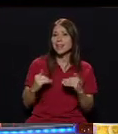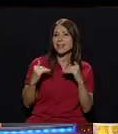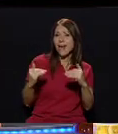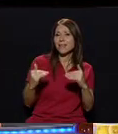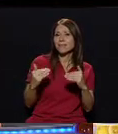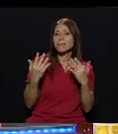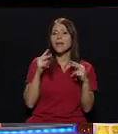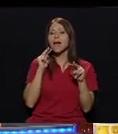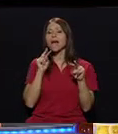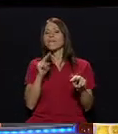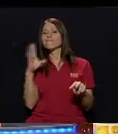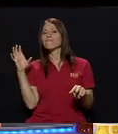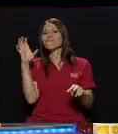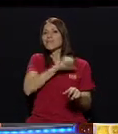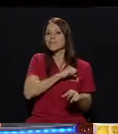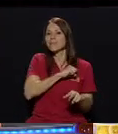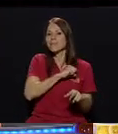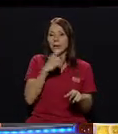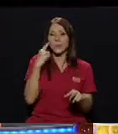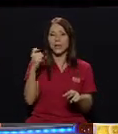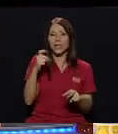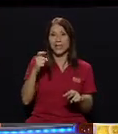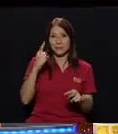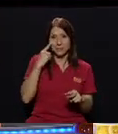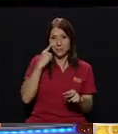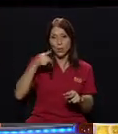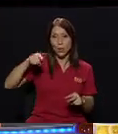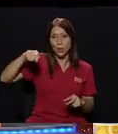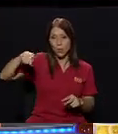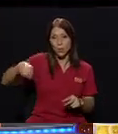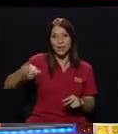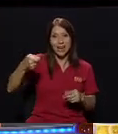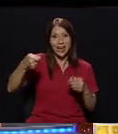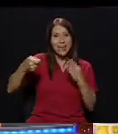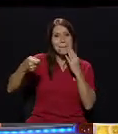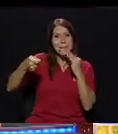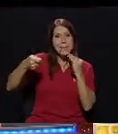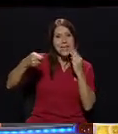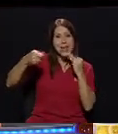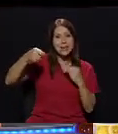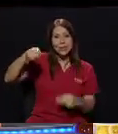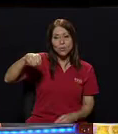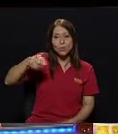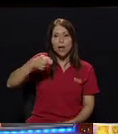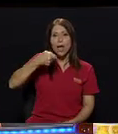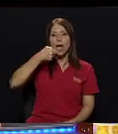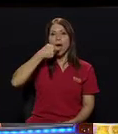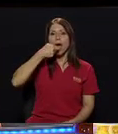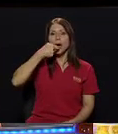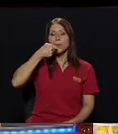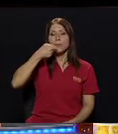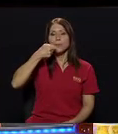casi la detecta. Exacto. En el acto, porque mire, sí, una cucharada de miel de abeja, uno se la toma e inmediatamente hace esto.